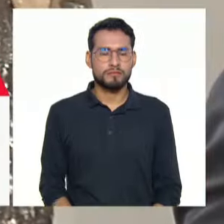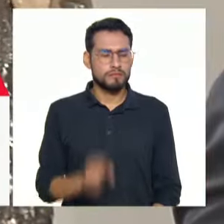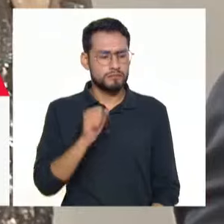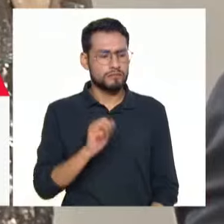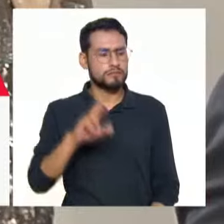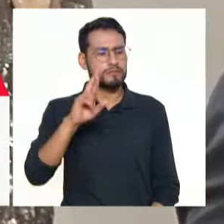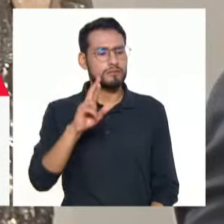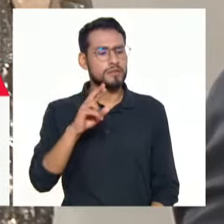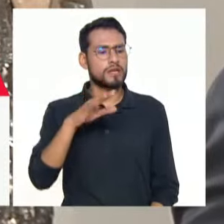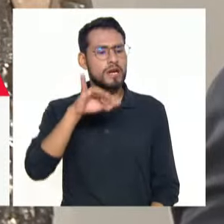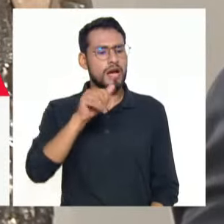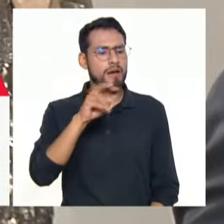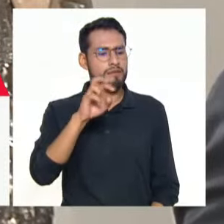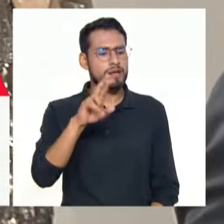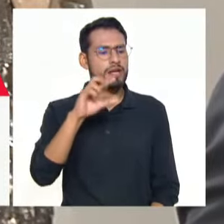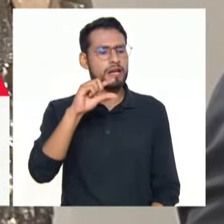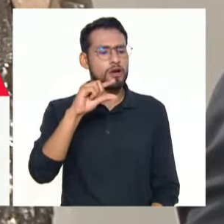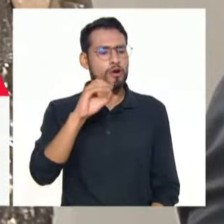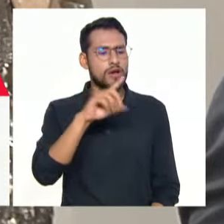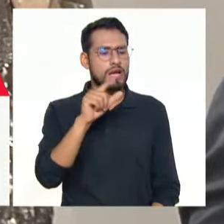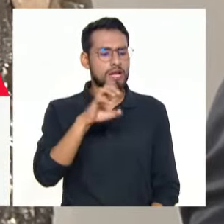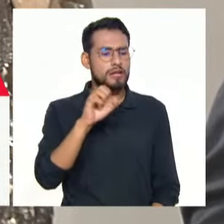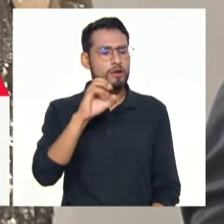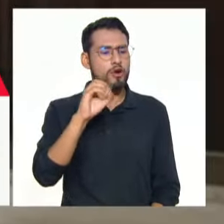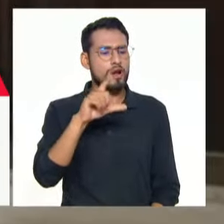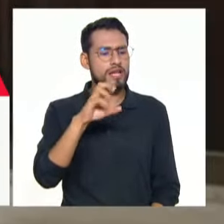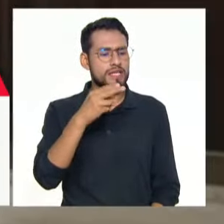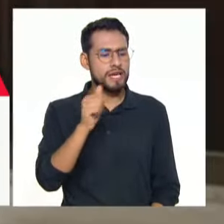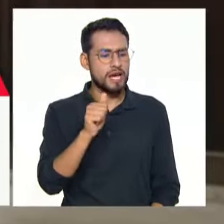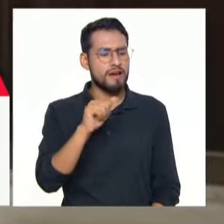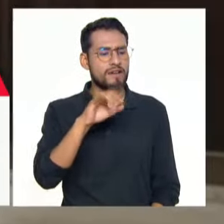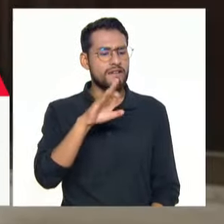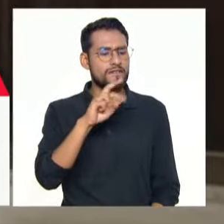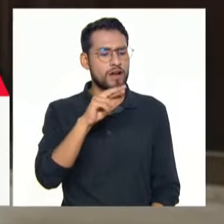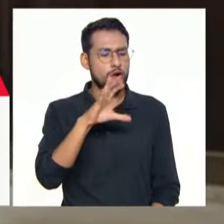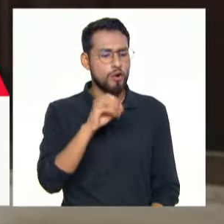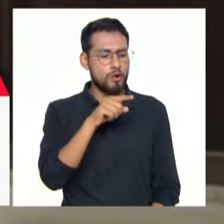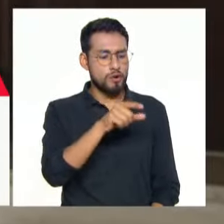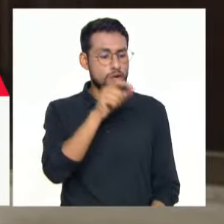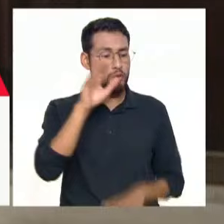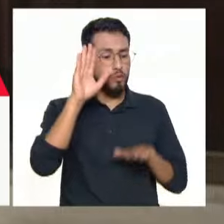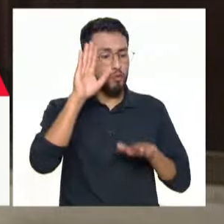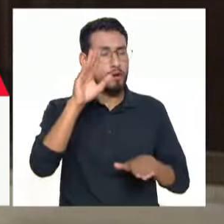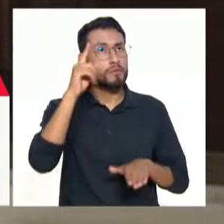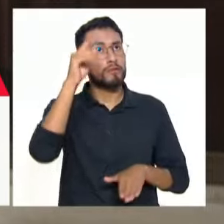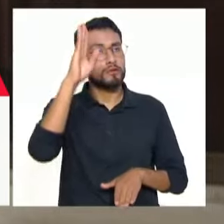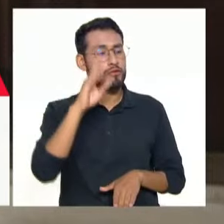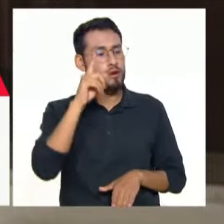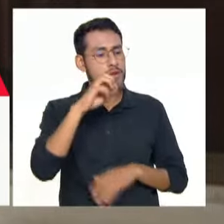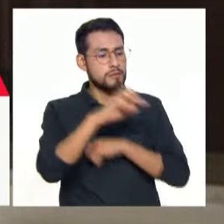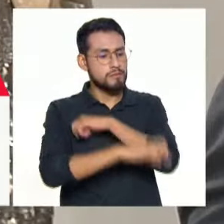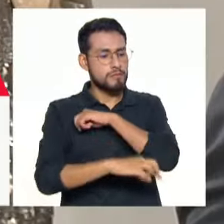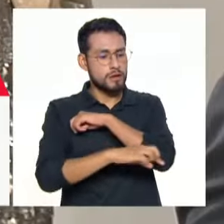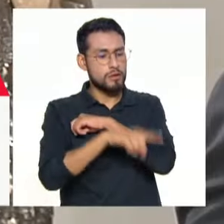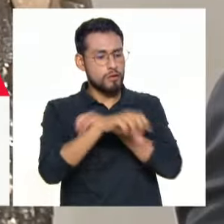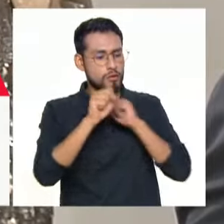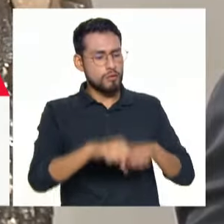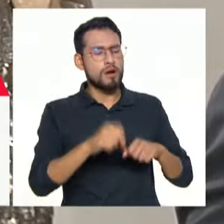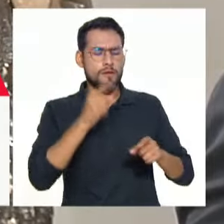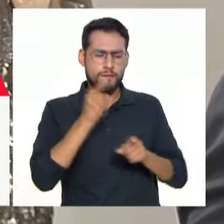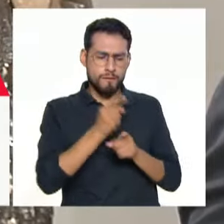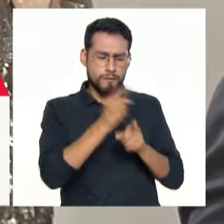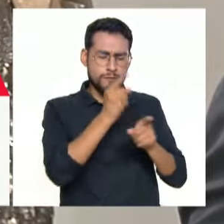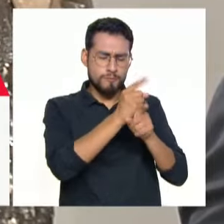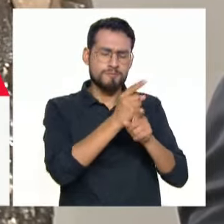Señor Javier González Olaechea Franco, ¿jura usted por Dios y la patria desempeñar leal